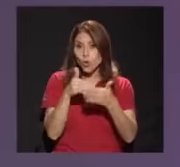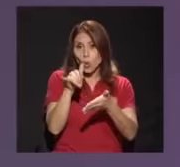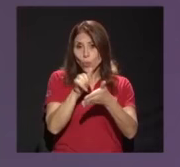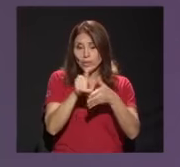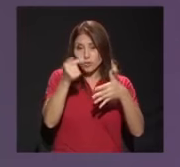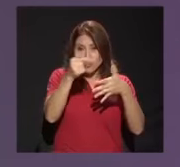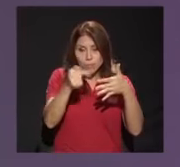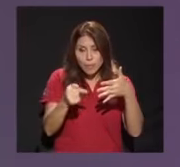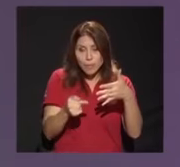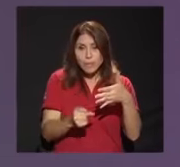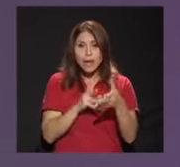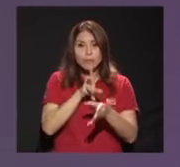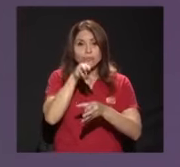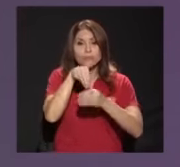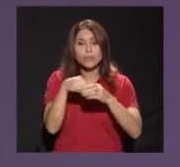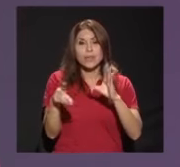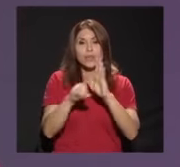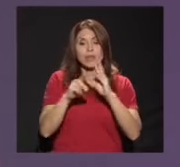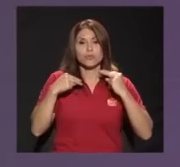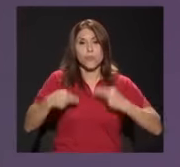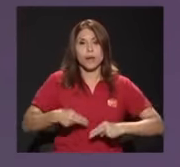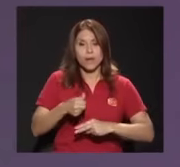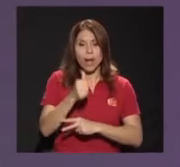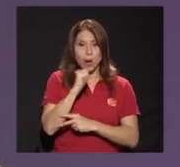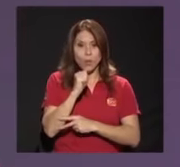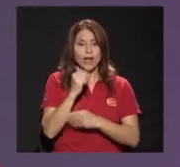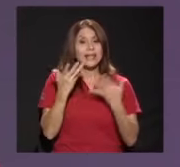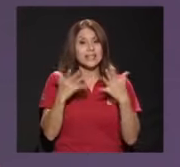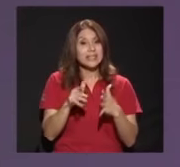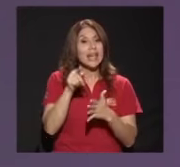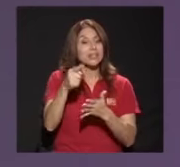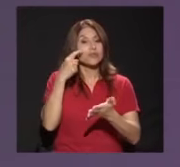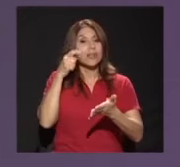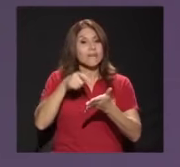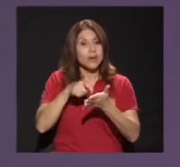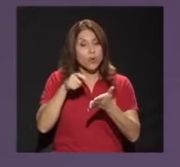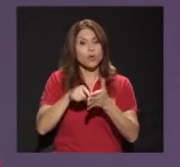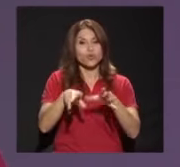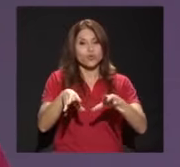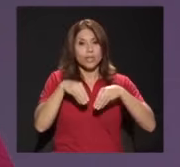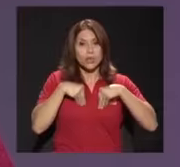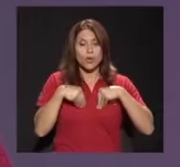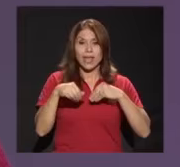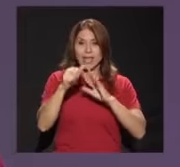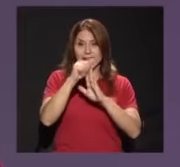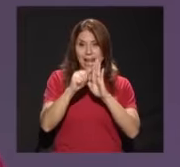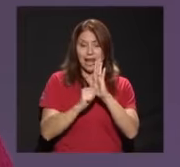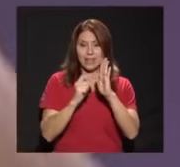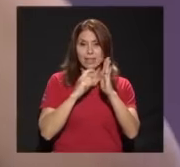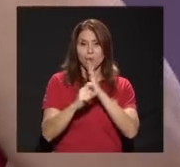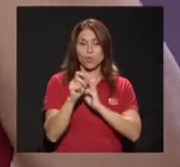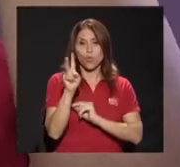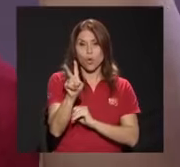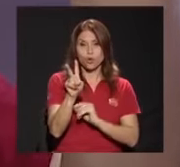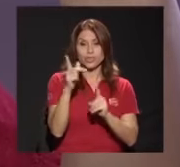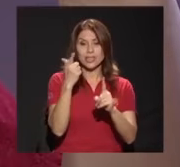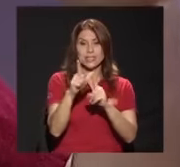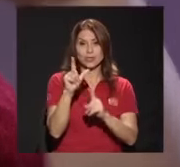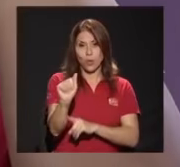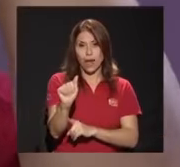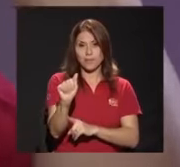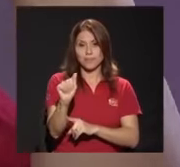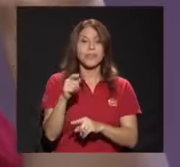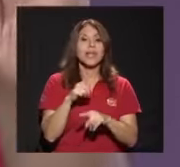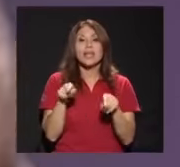incluye el derecho humano al agua, ¿verdad?, y está reconocido expresamente en el artículo 2, inciso A. Y además en el